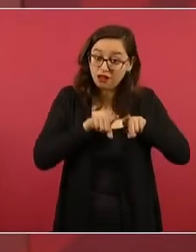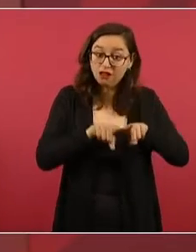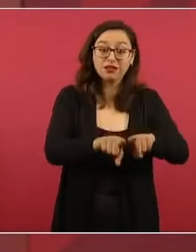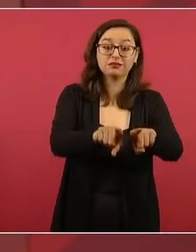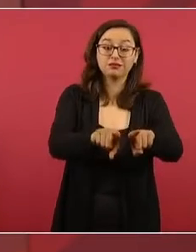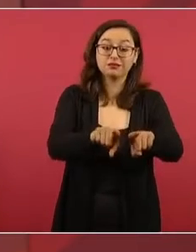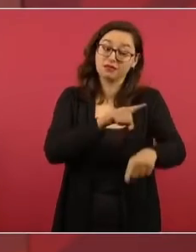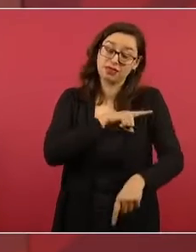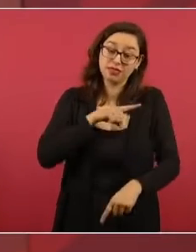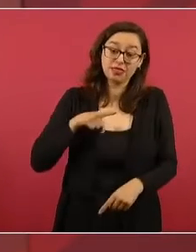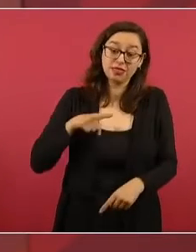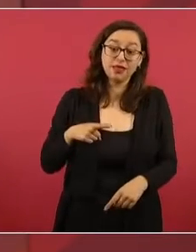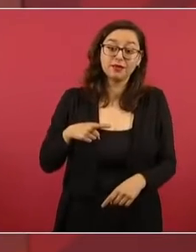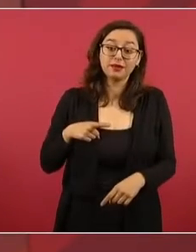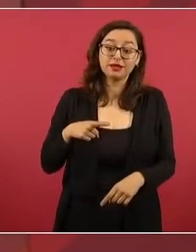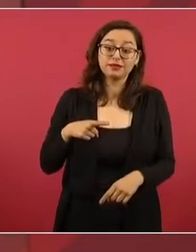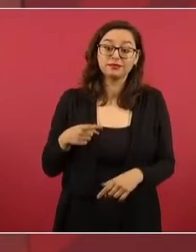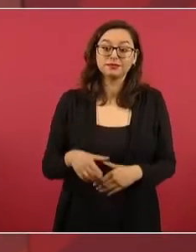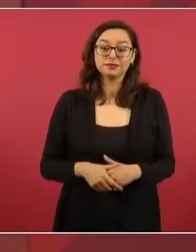tener,